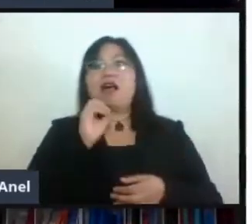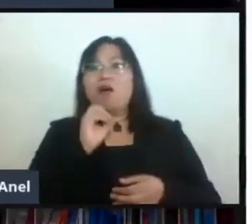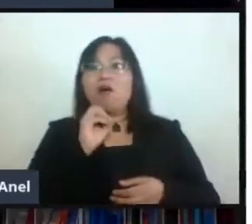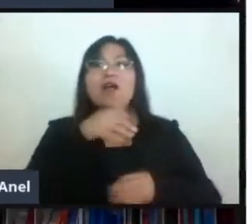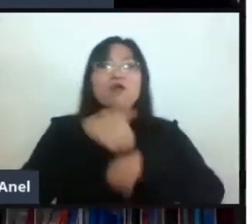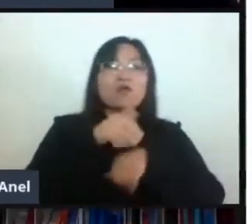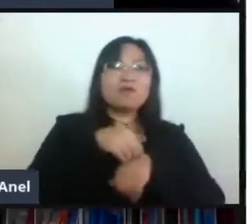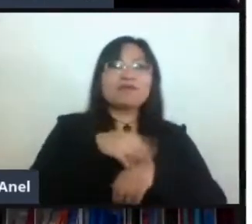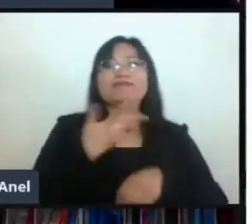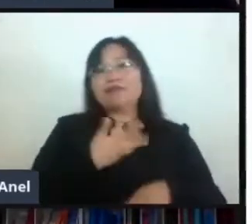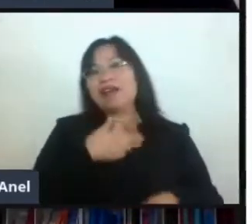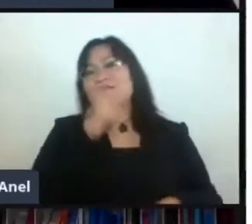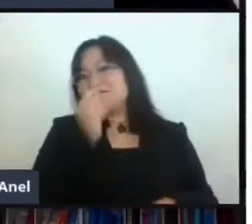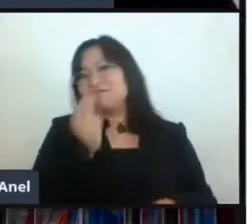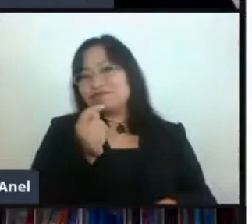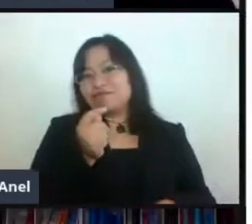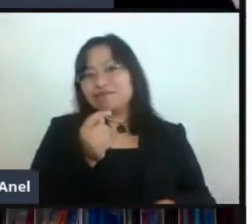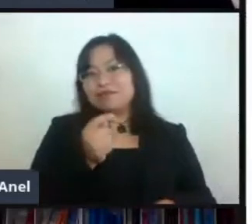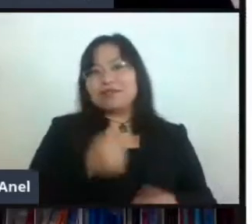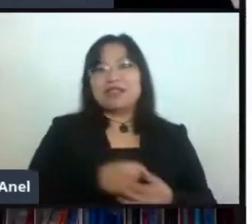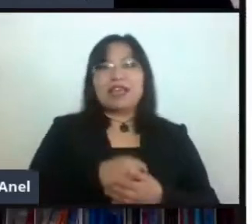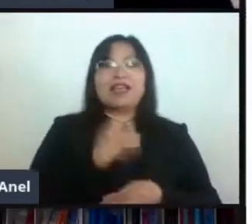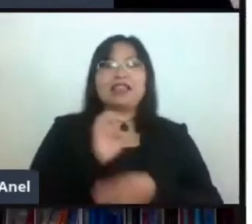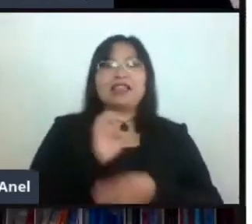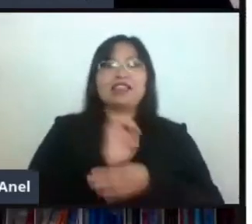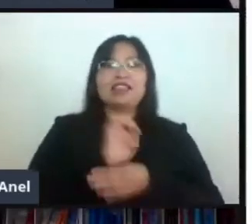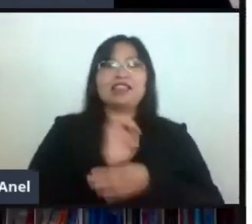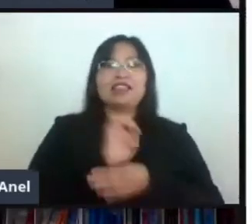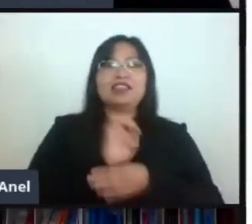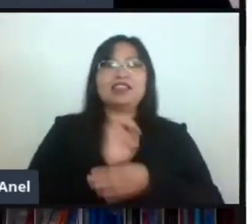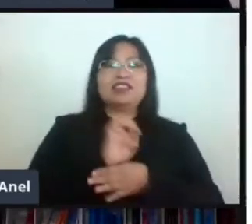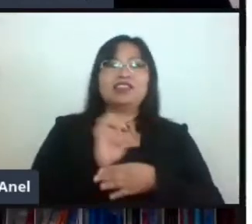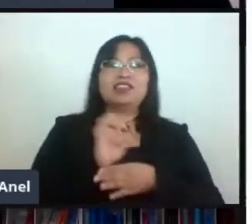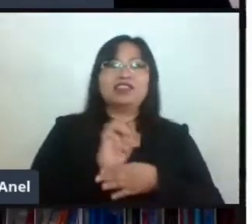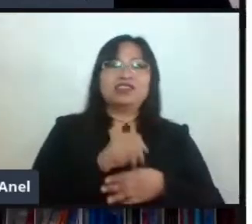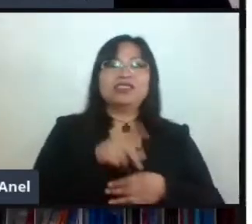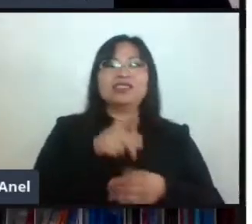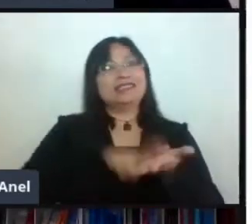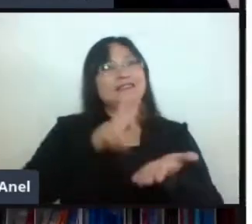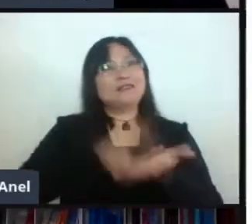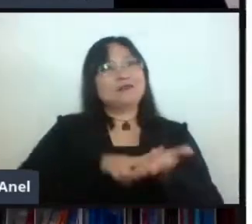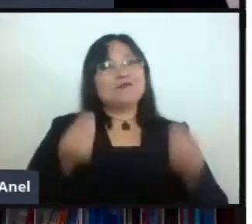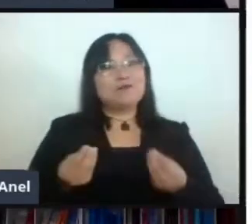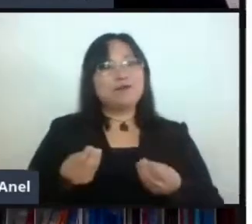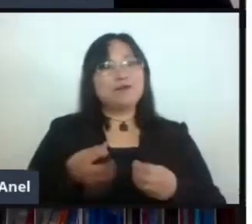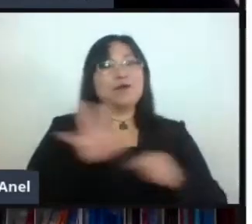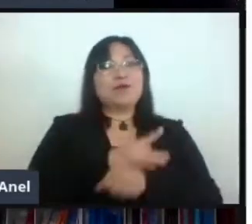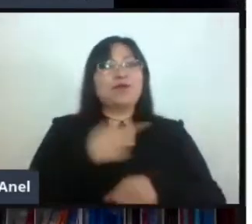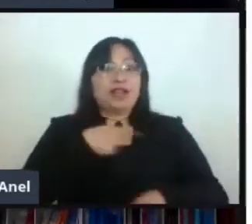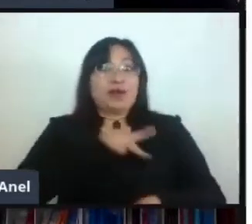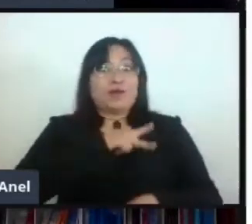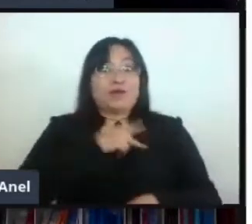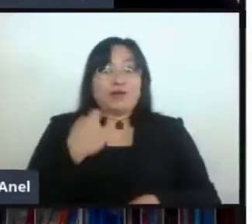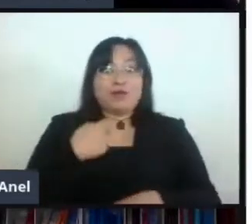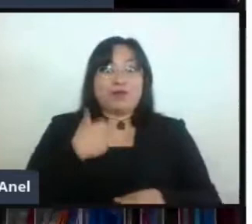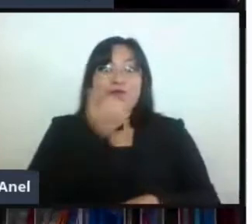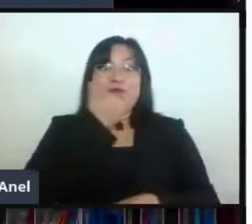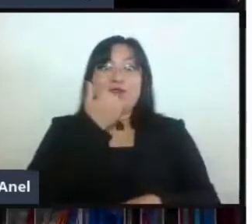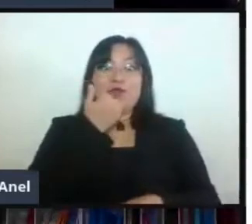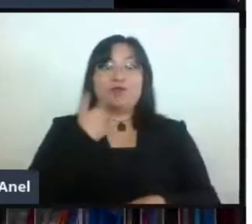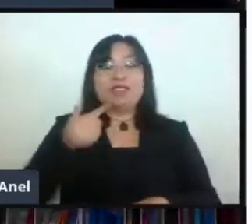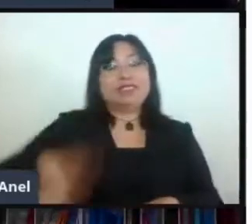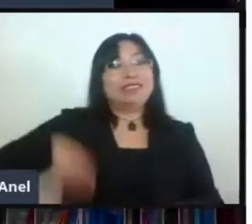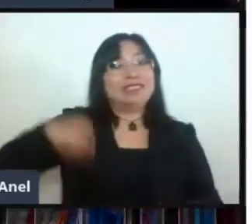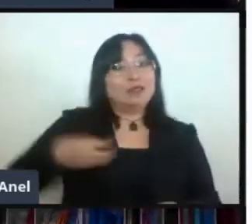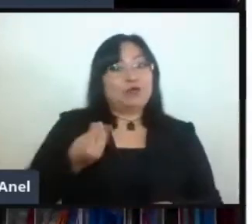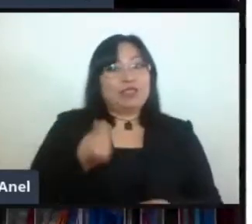del número. Este tiene muchísimo valor porque se ve que fue un esfuerzo del niño. Lo que quiero decir con